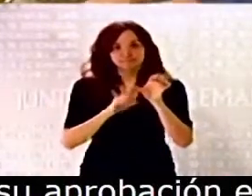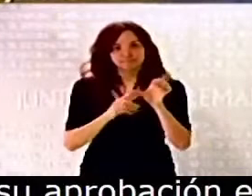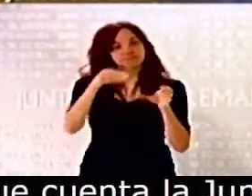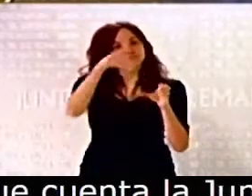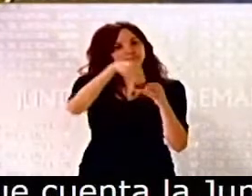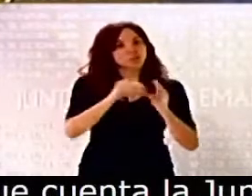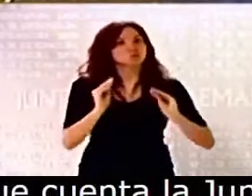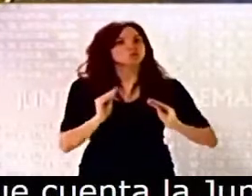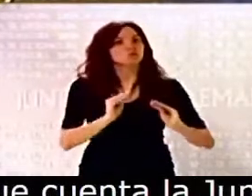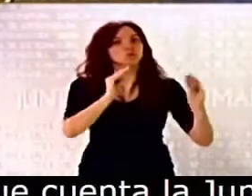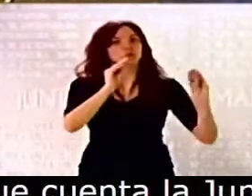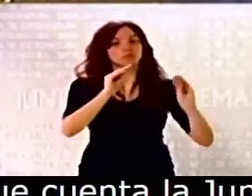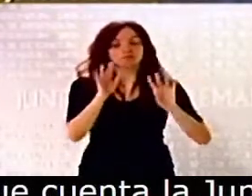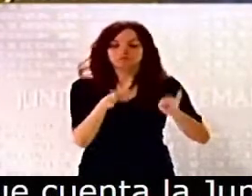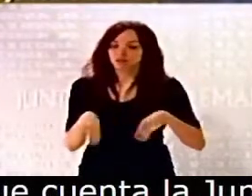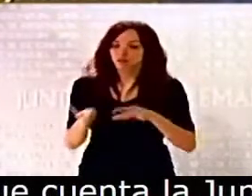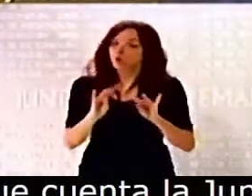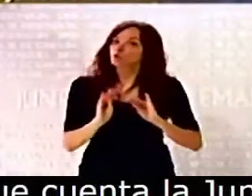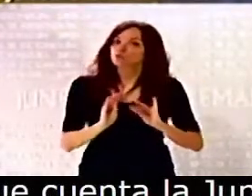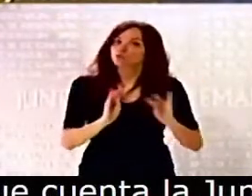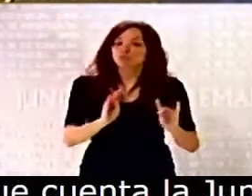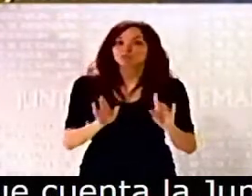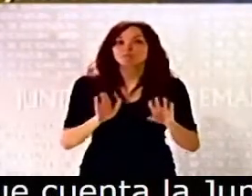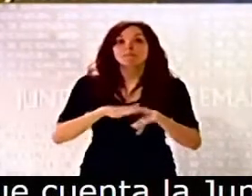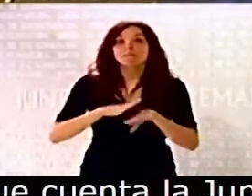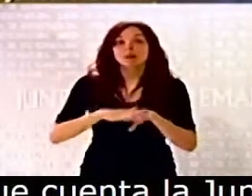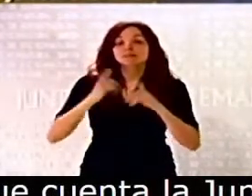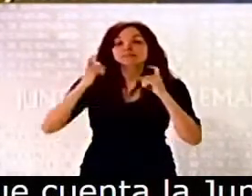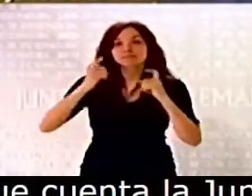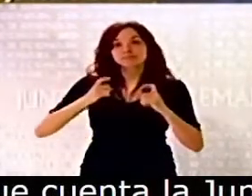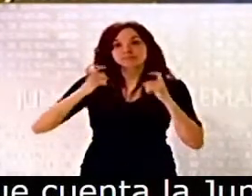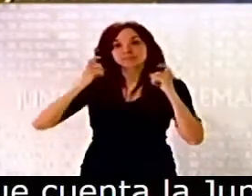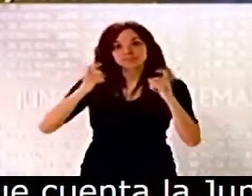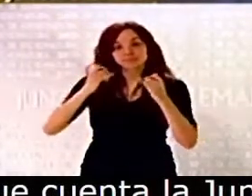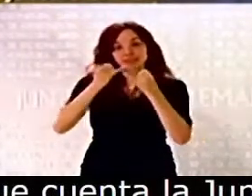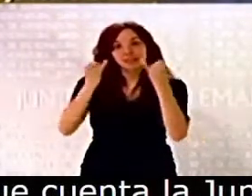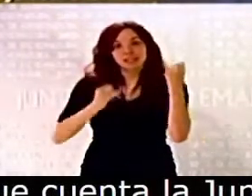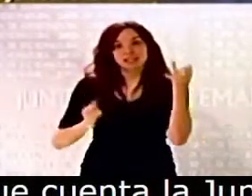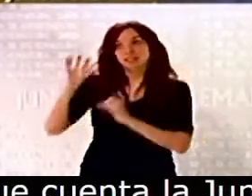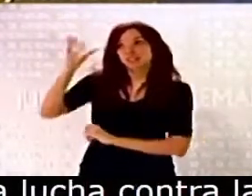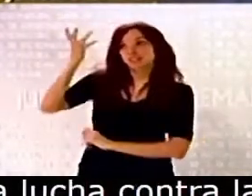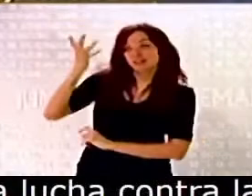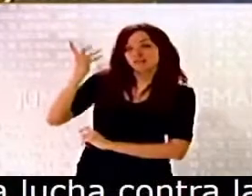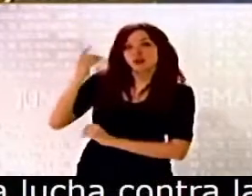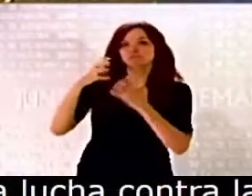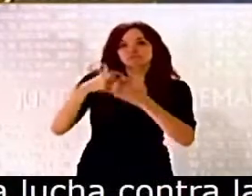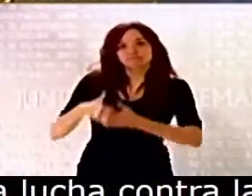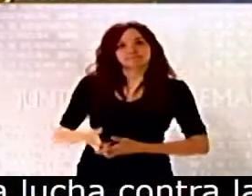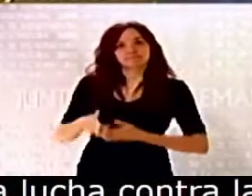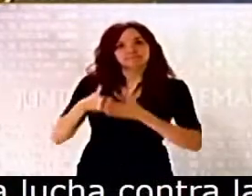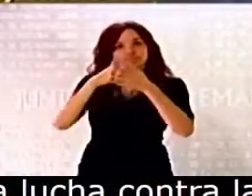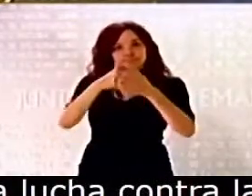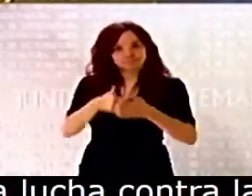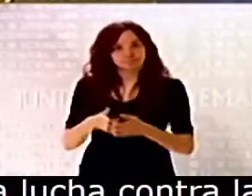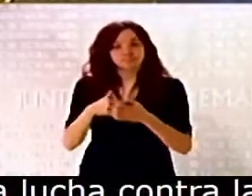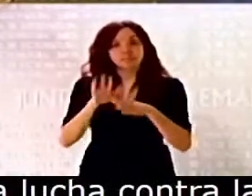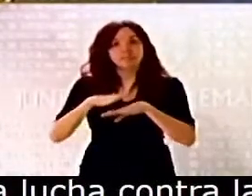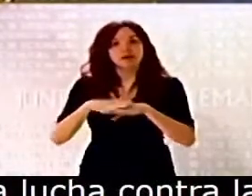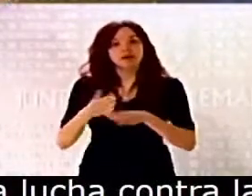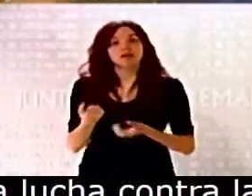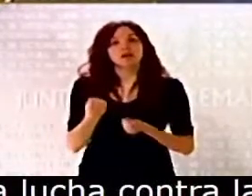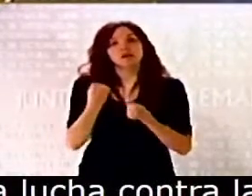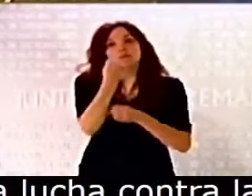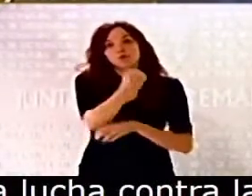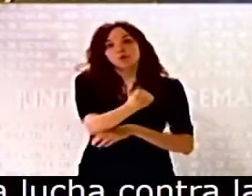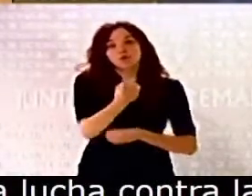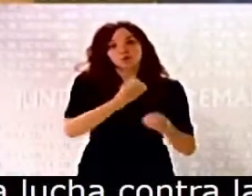la que cuenta la región para contribuir en la lucha contra la crisis climática y, por tanto, como un soporte de la reactivación económica y también